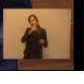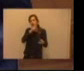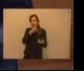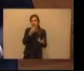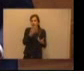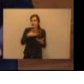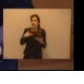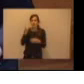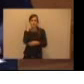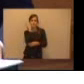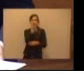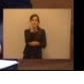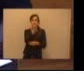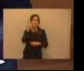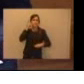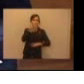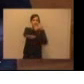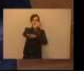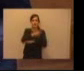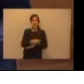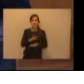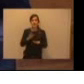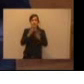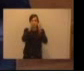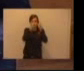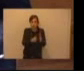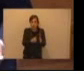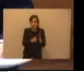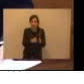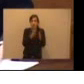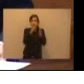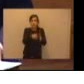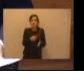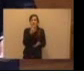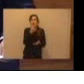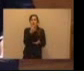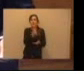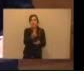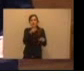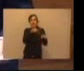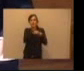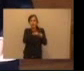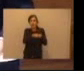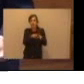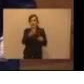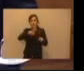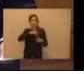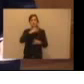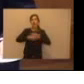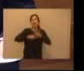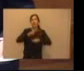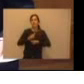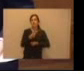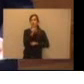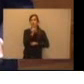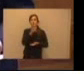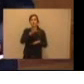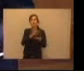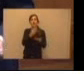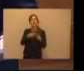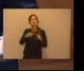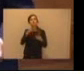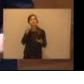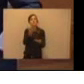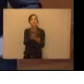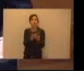inquisitorial. Pero, oiga, usted reproche cómo se actúa cuando esas cosas se demuestran y cuando están claras.